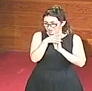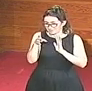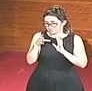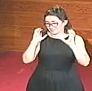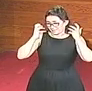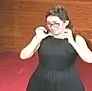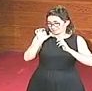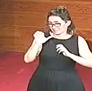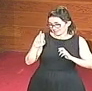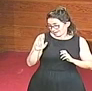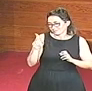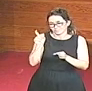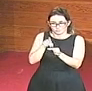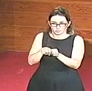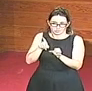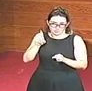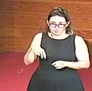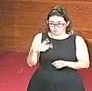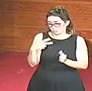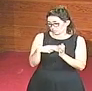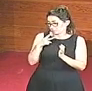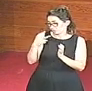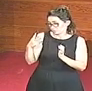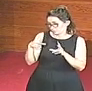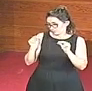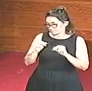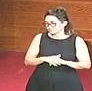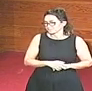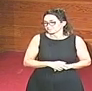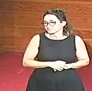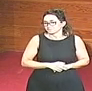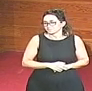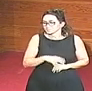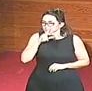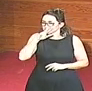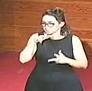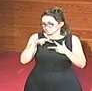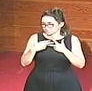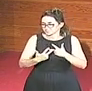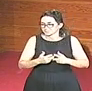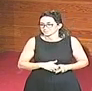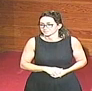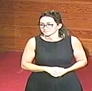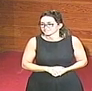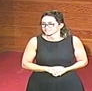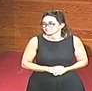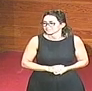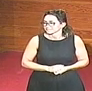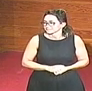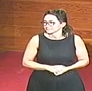hasta el año 2022. Beno, gogoratu itzaldia amaitzerakoan galderak egiteko aukera bat zabalduko